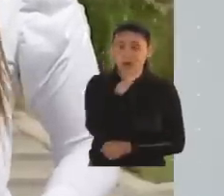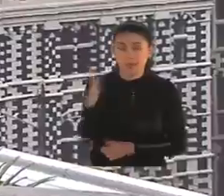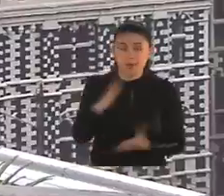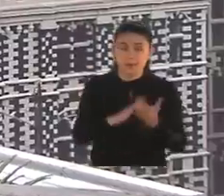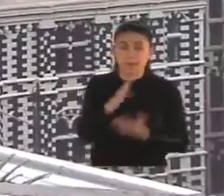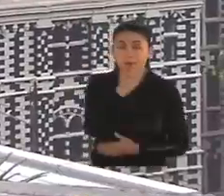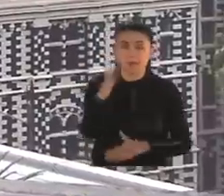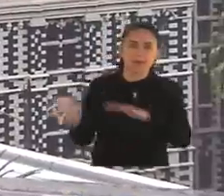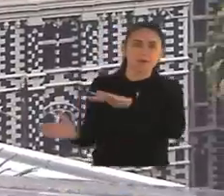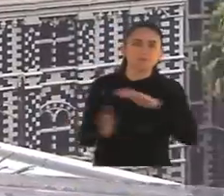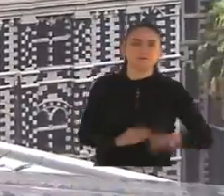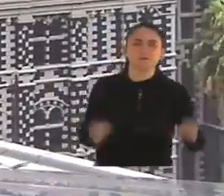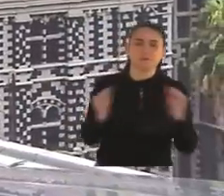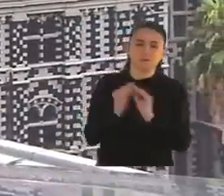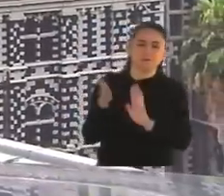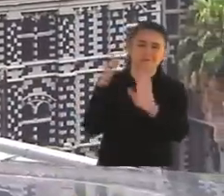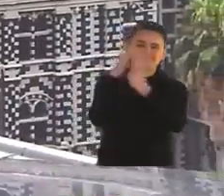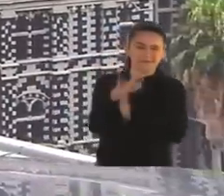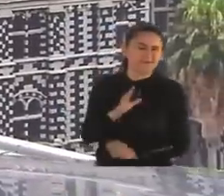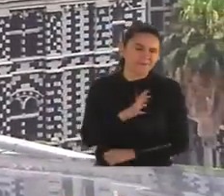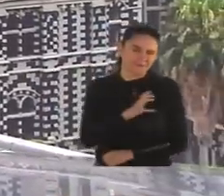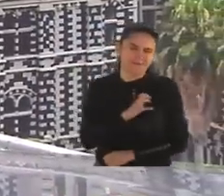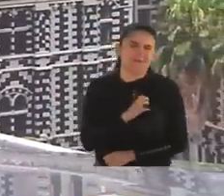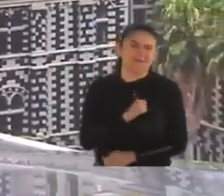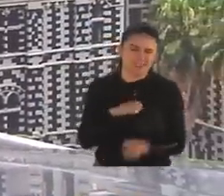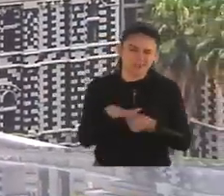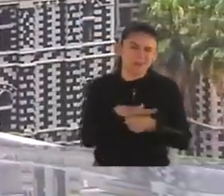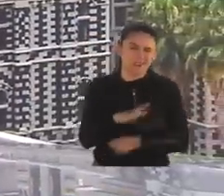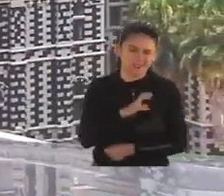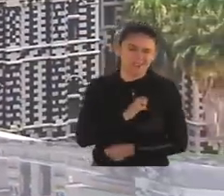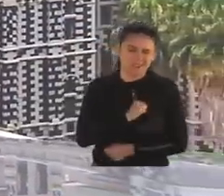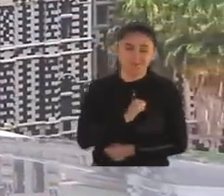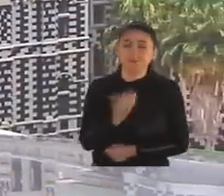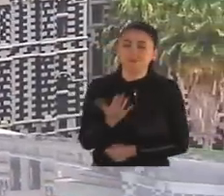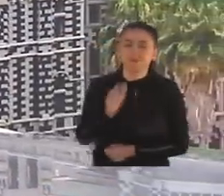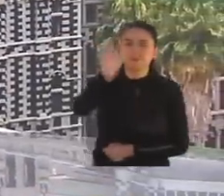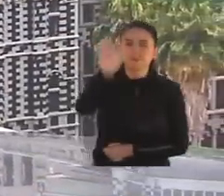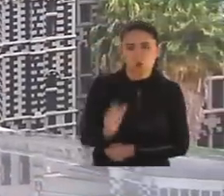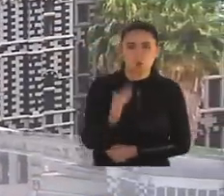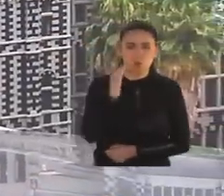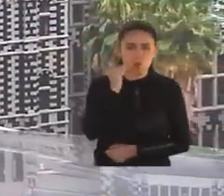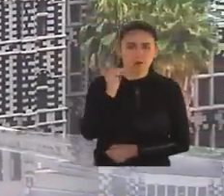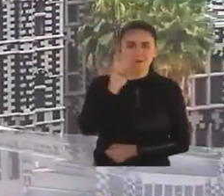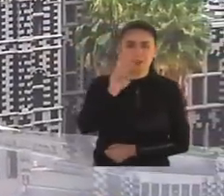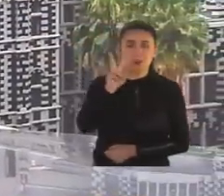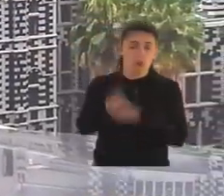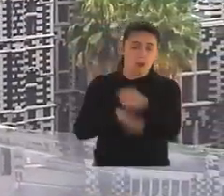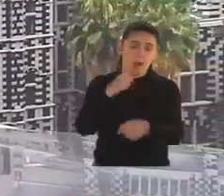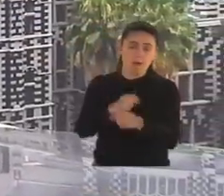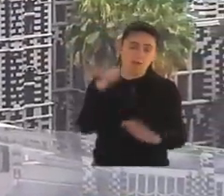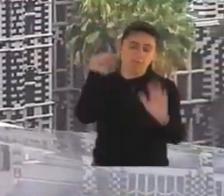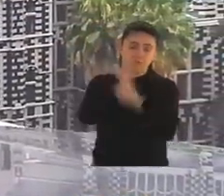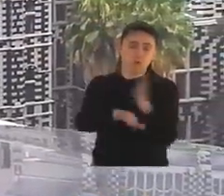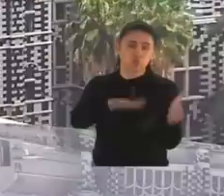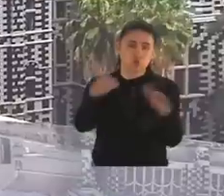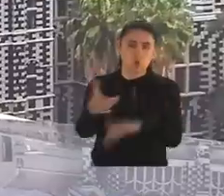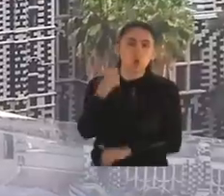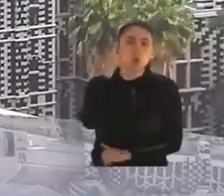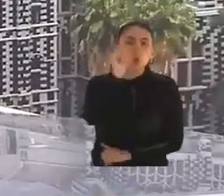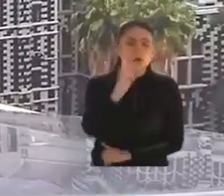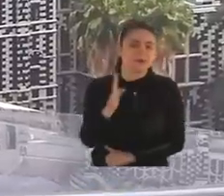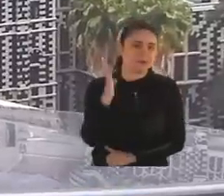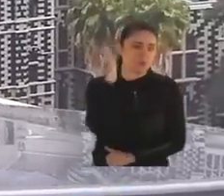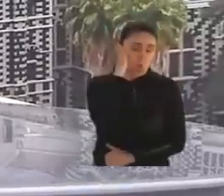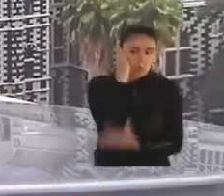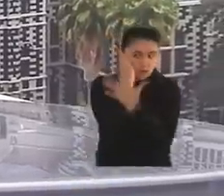ahora escuchen este doloroso caso que ocurrió en Medellín. Una mujer de 32 años fue asesinada por robarle el celular a plena luz